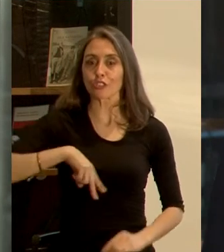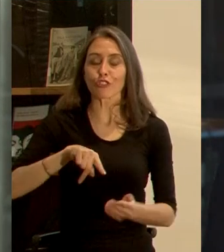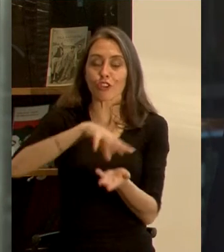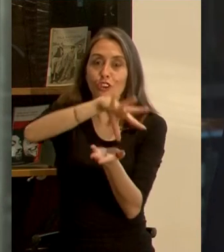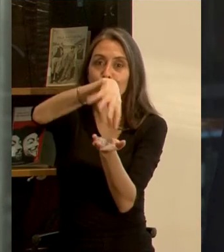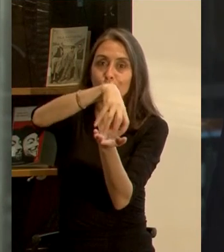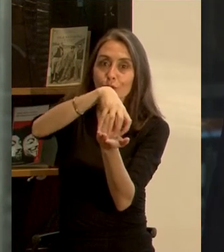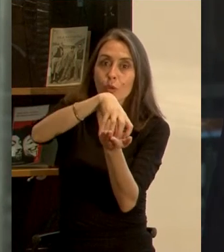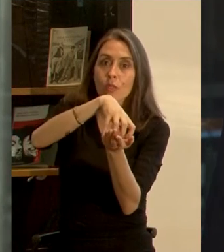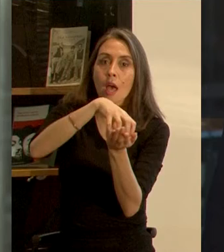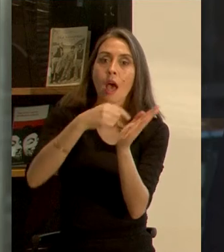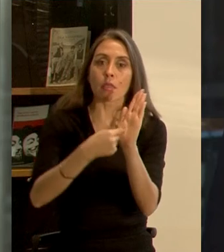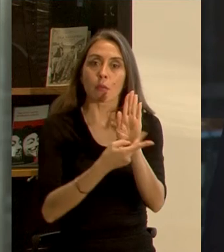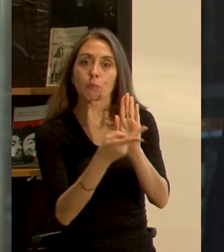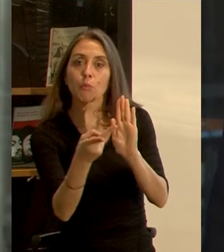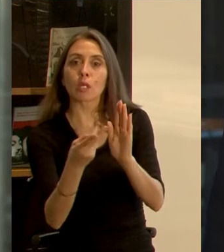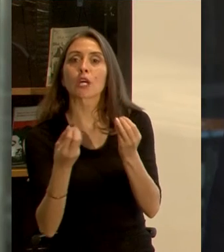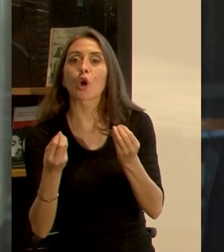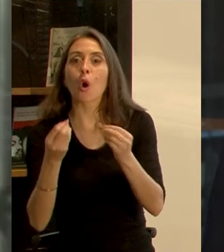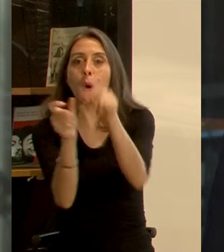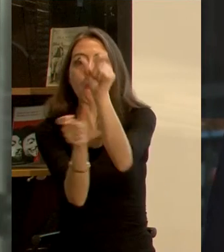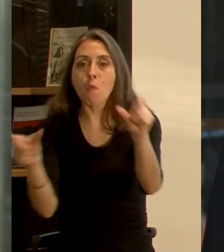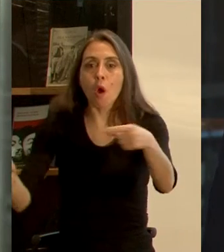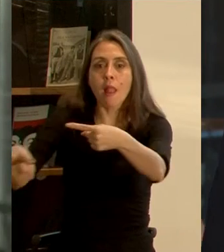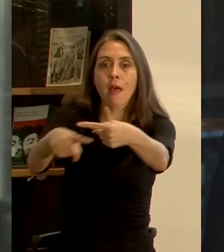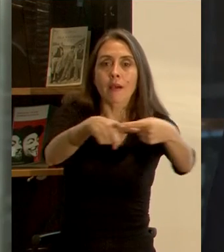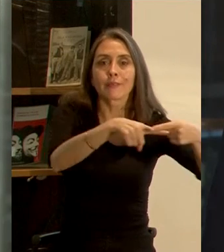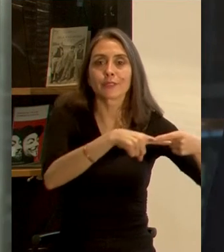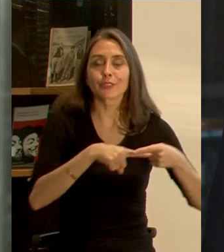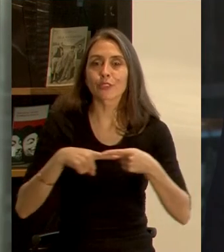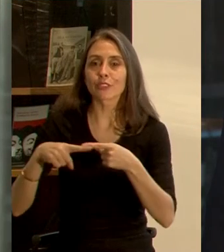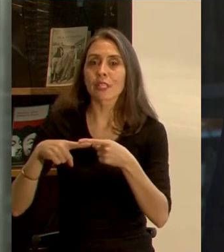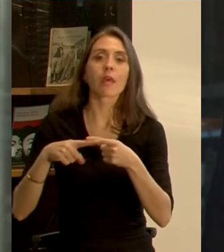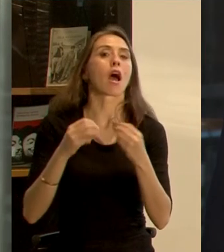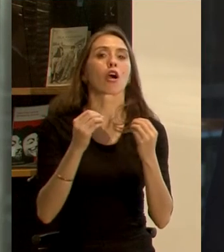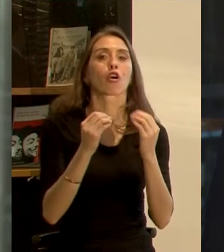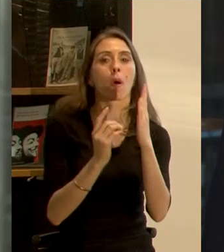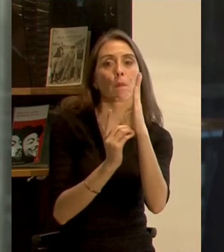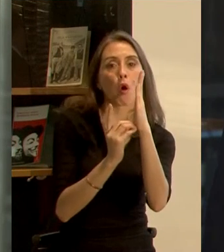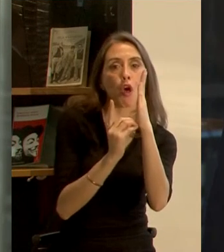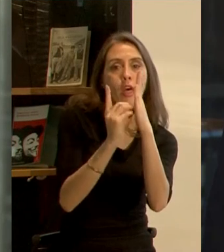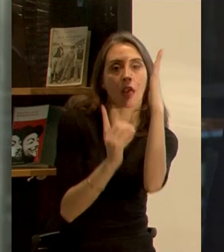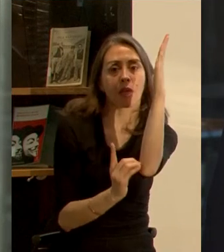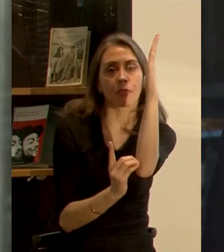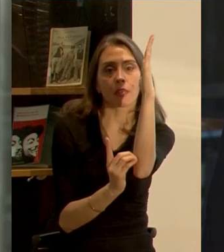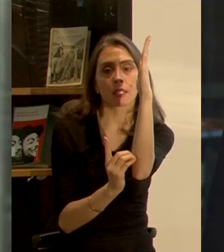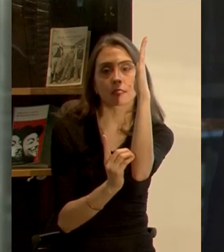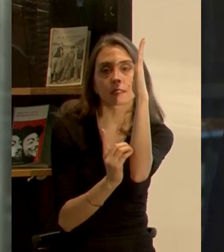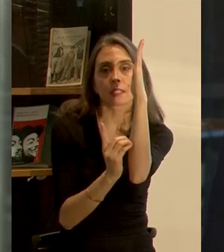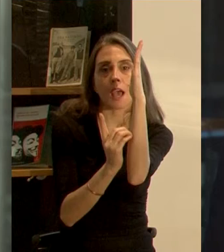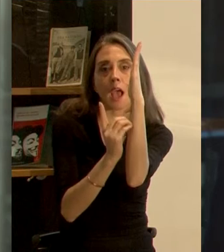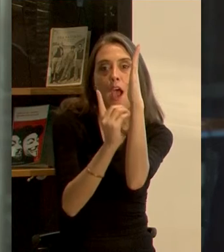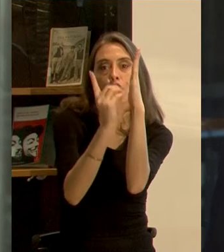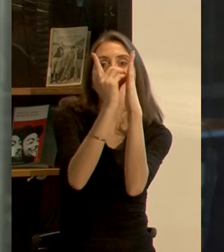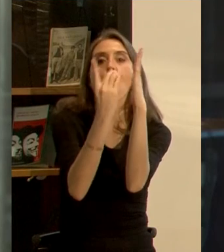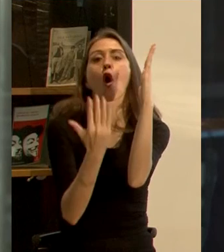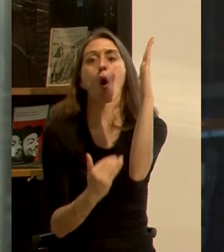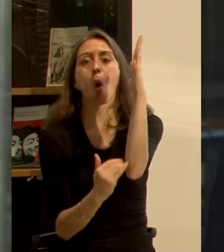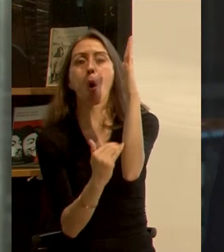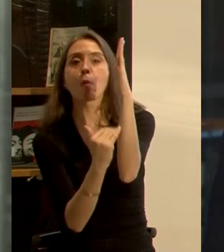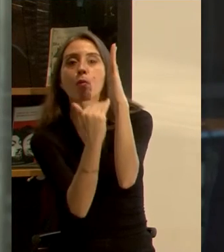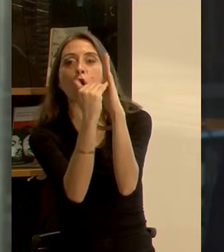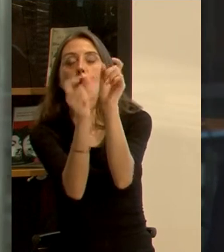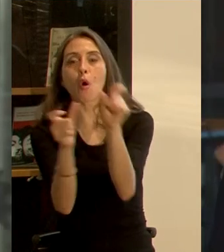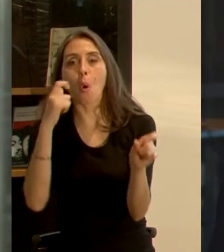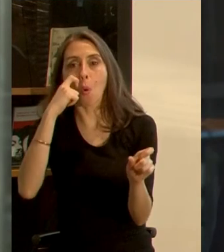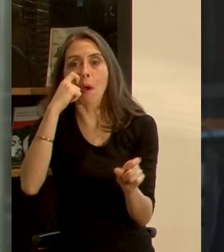de cómo es nuestra sociedad y en la escala de desarrollo que está nuestra humanidad. Ahora, la ciudad para mí,